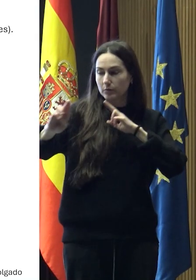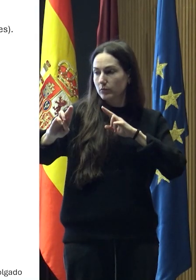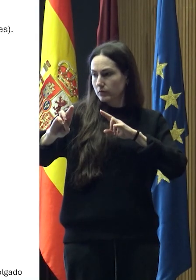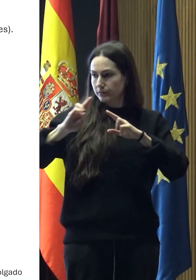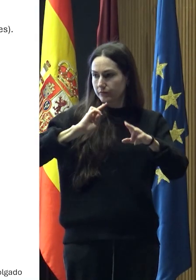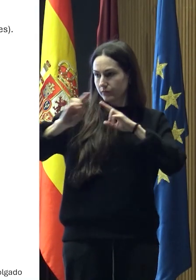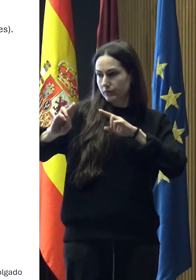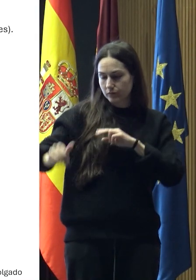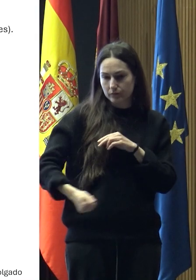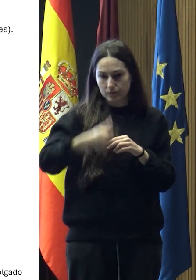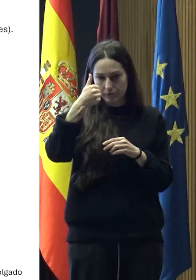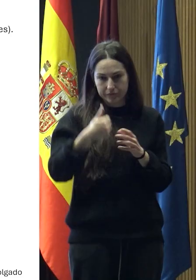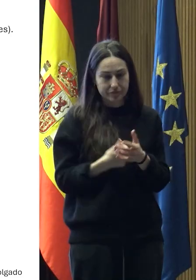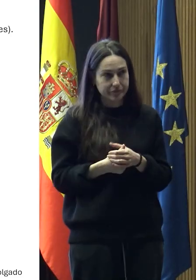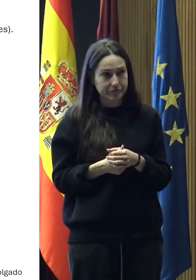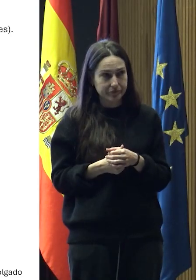a